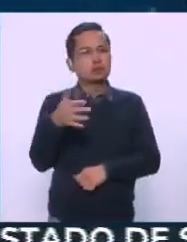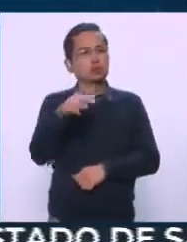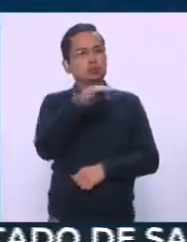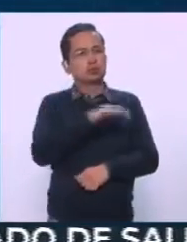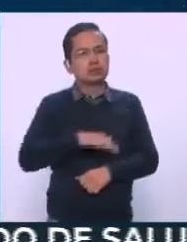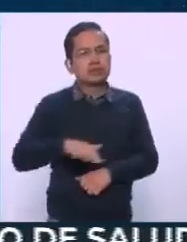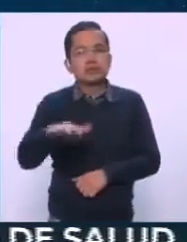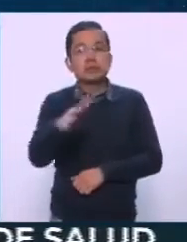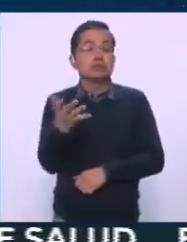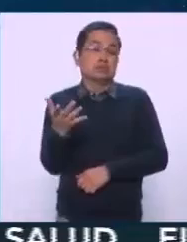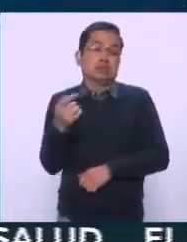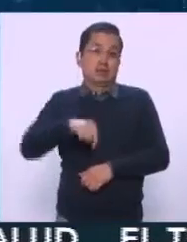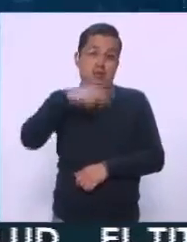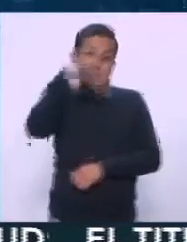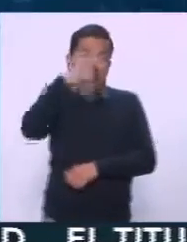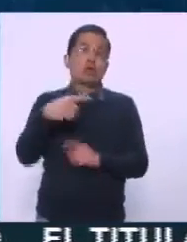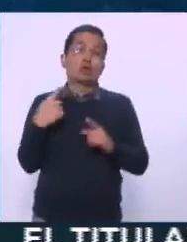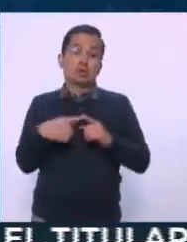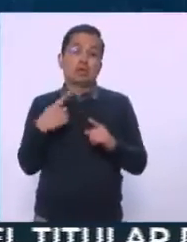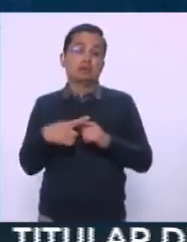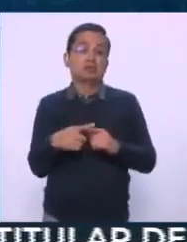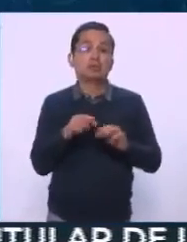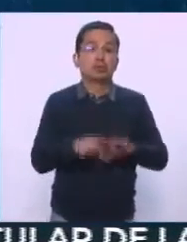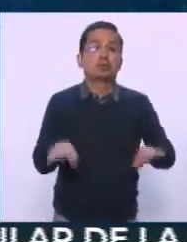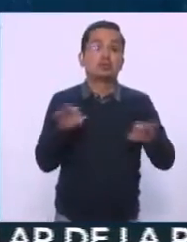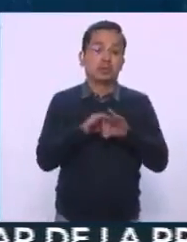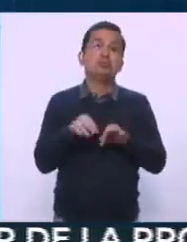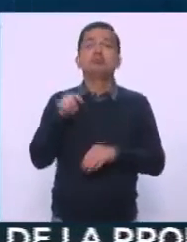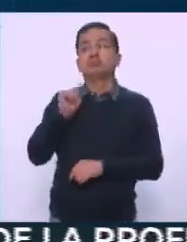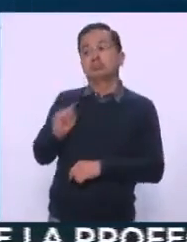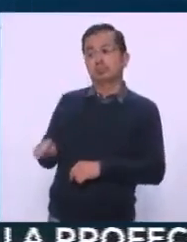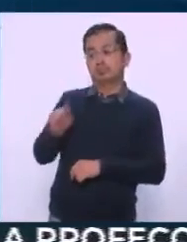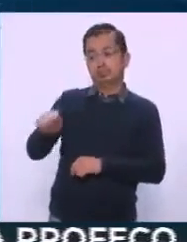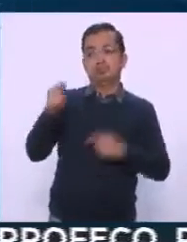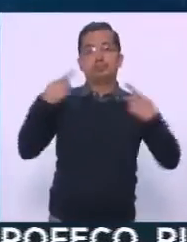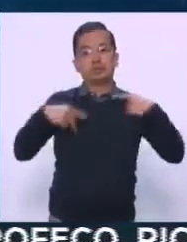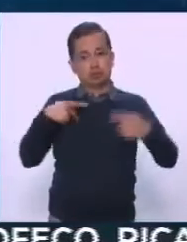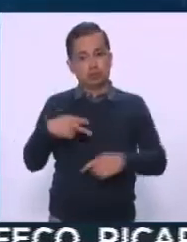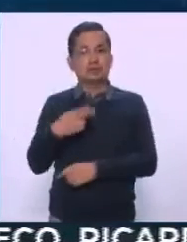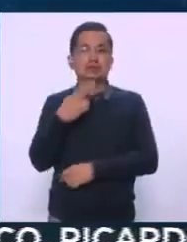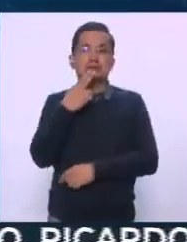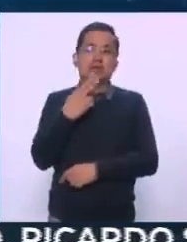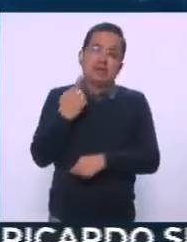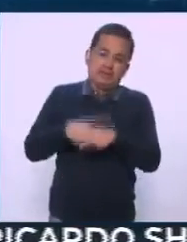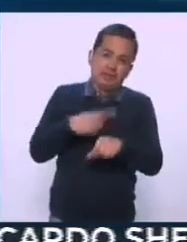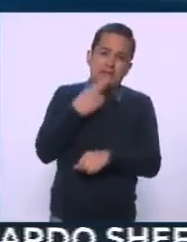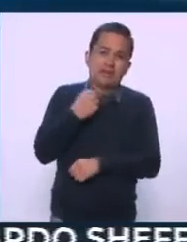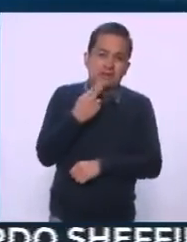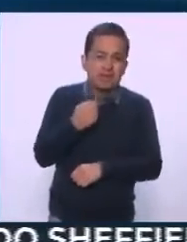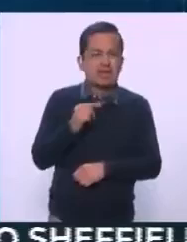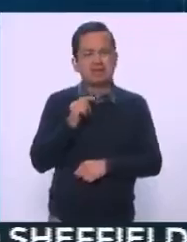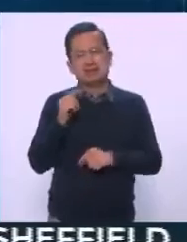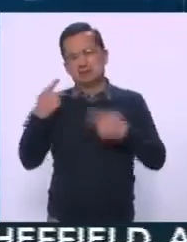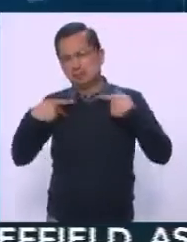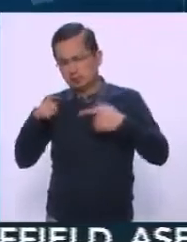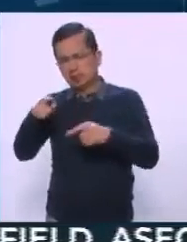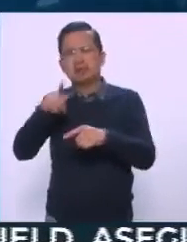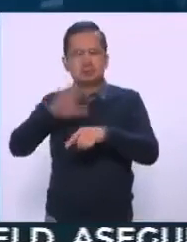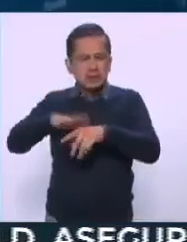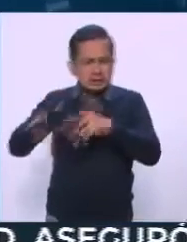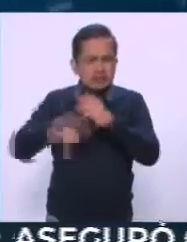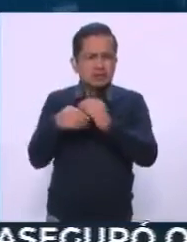por ejemplo, en México es importante que también llegue a los diabéticos, a aquellas personas con defensas bajas. Entonces creo que